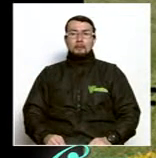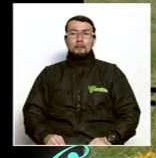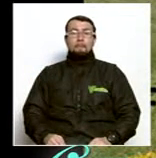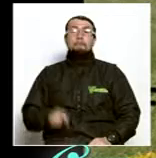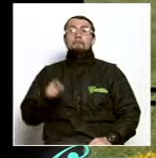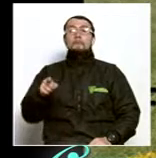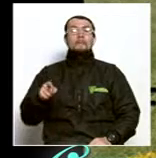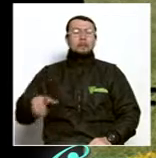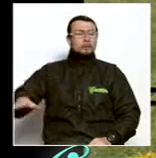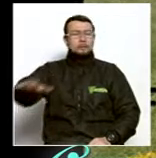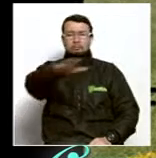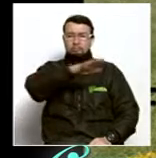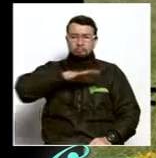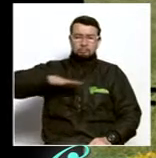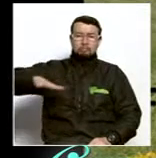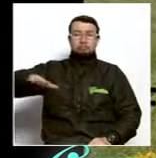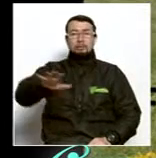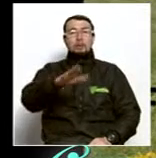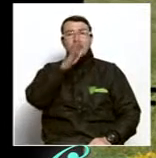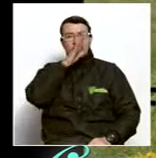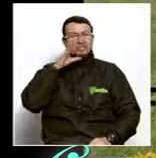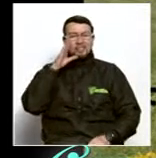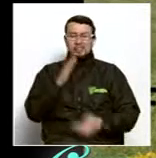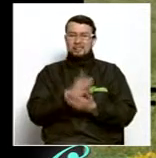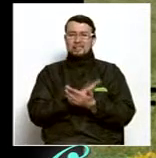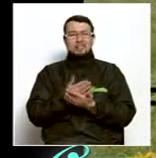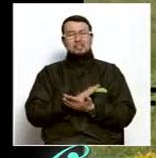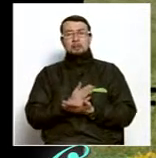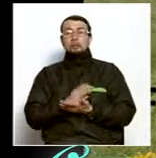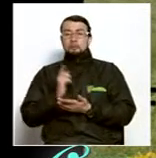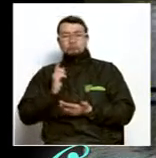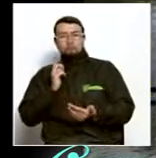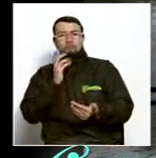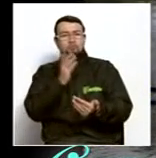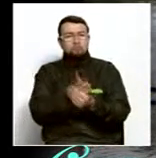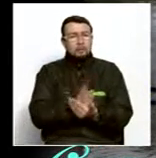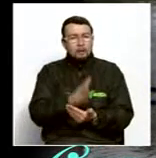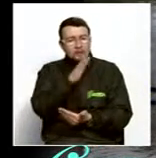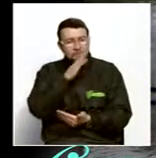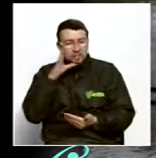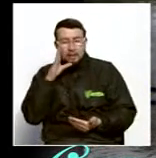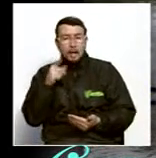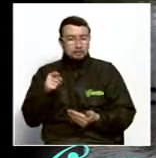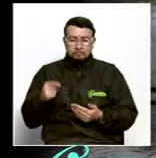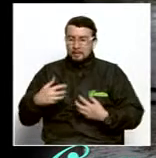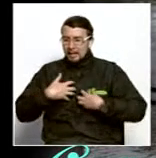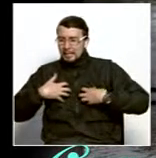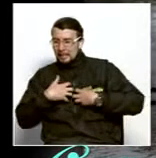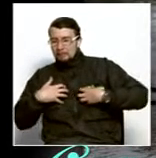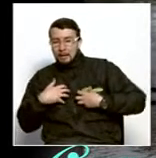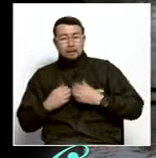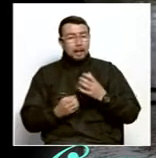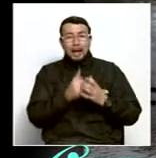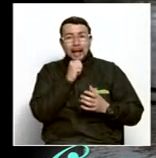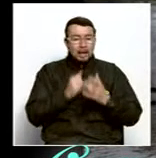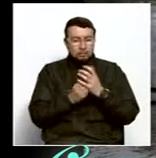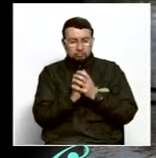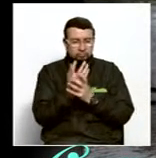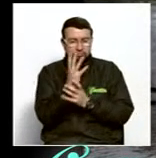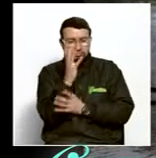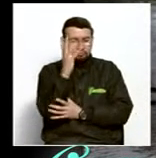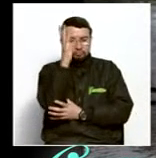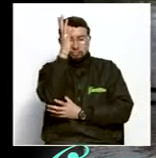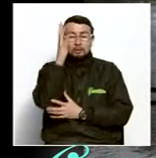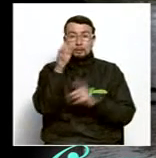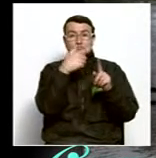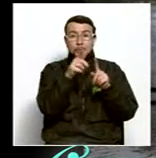era una finca en muy malas condiciones, y empezó a tener animales, a sembrar árboles,